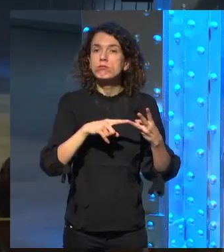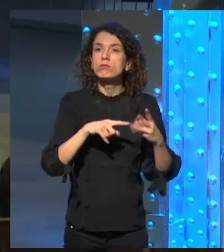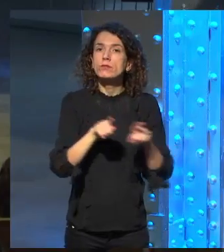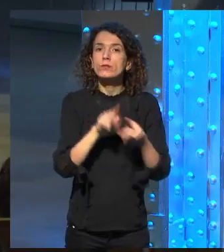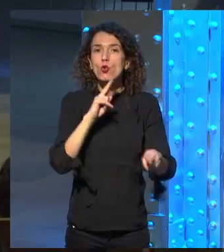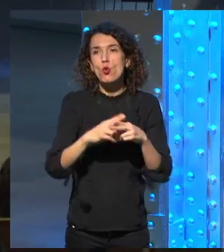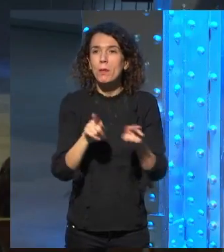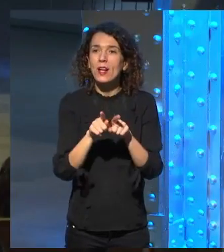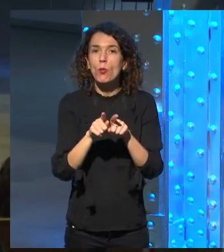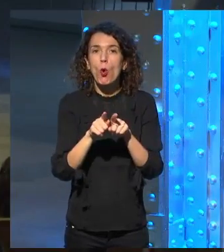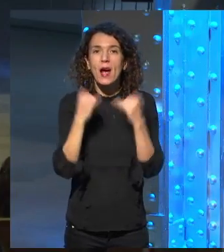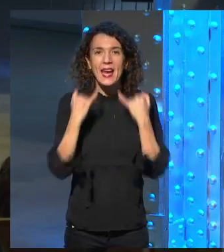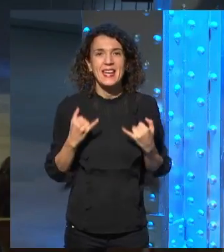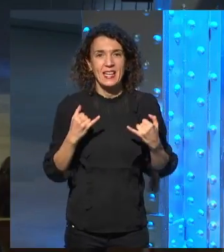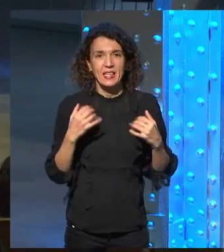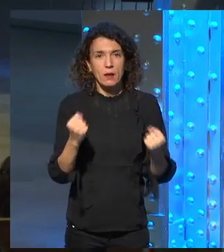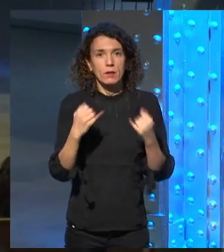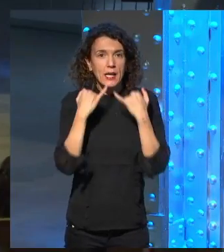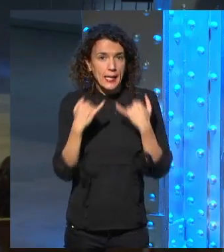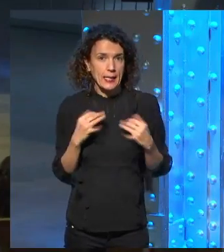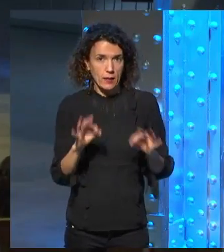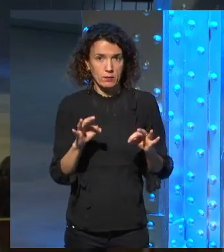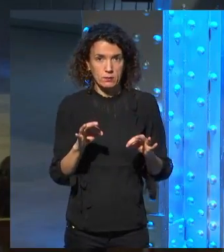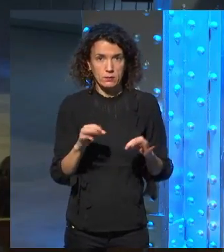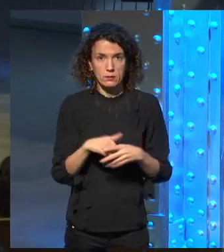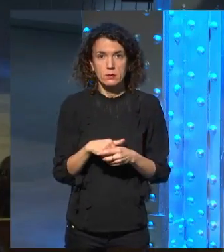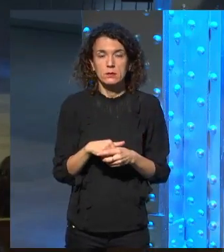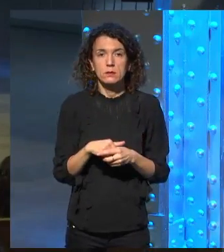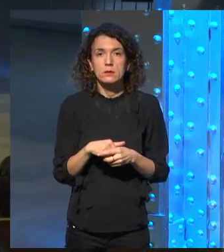está denominado como elegía, es una elegía. Y